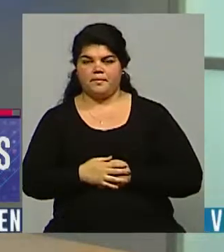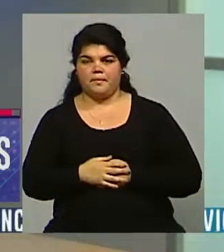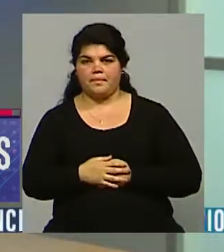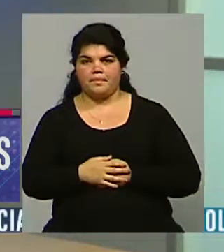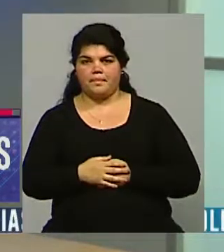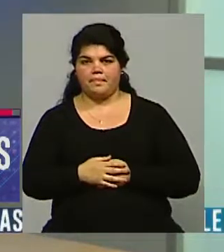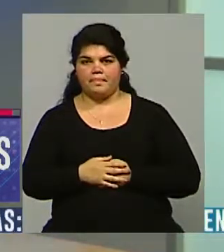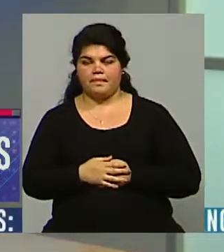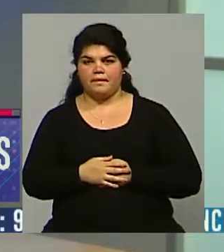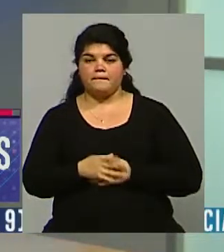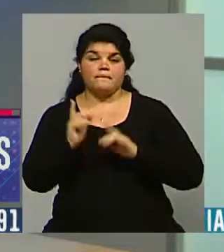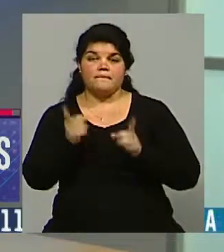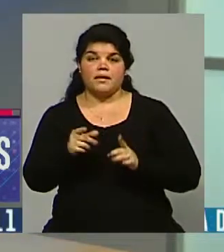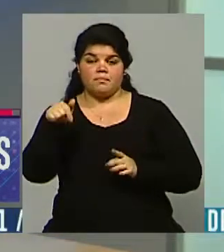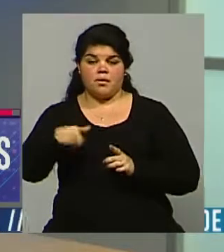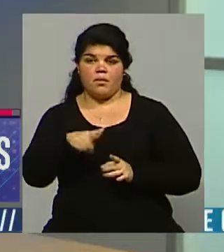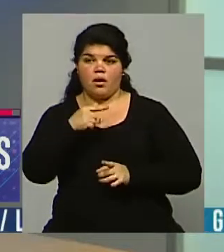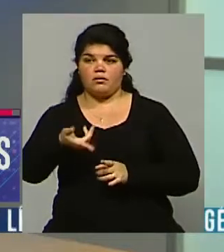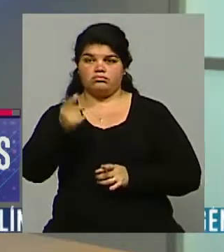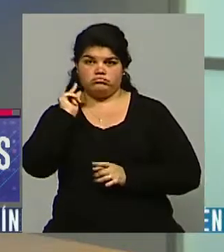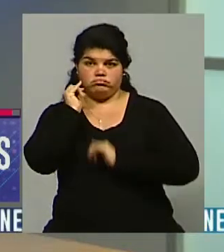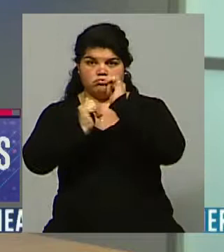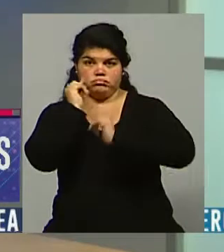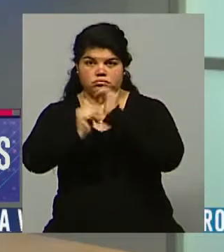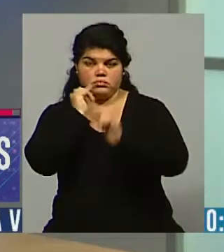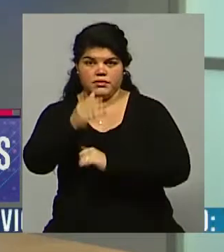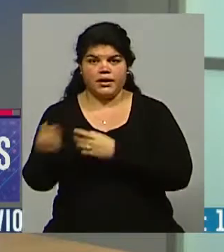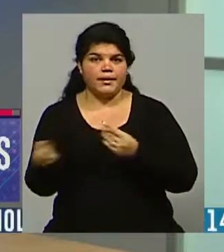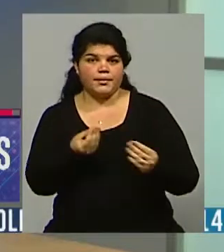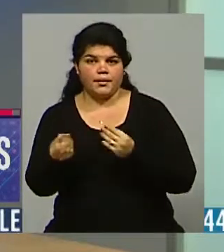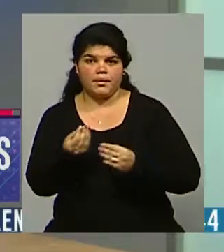salía esto a la luz, empezábamos a hablar de qué pasa con la